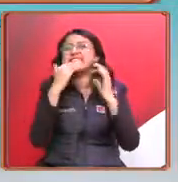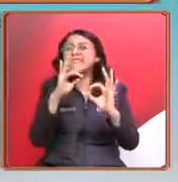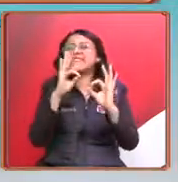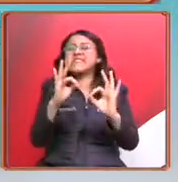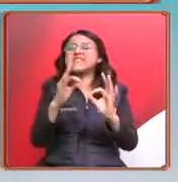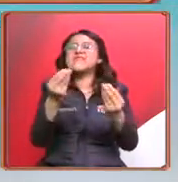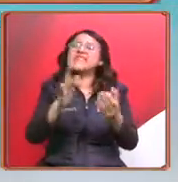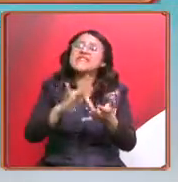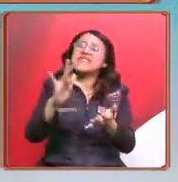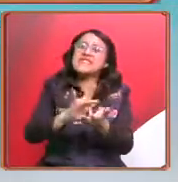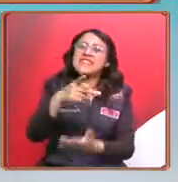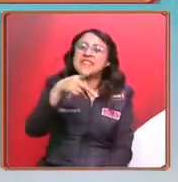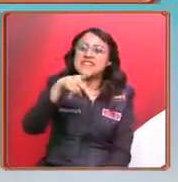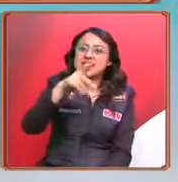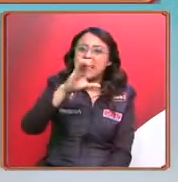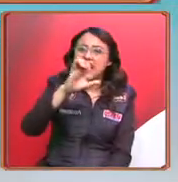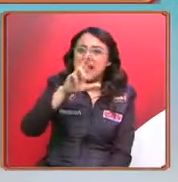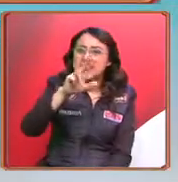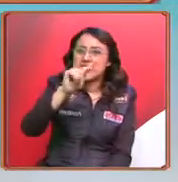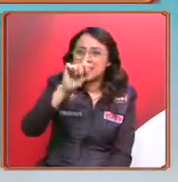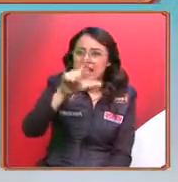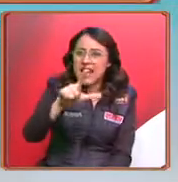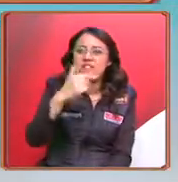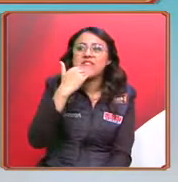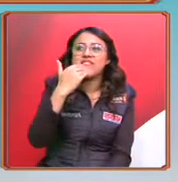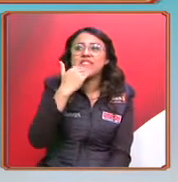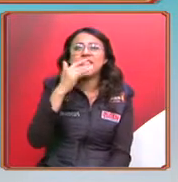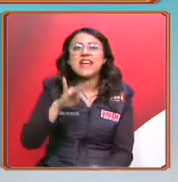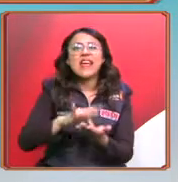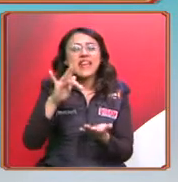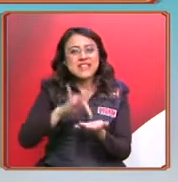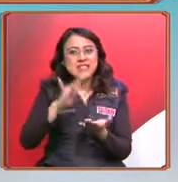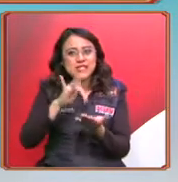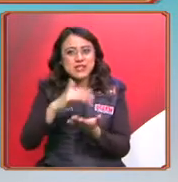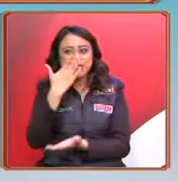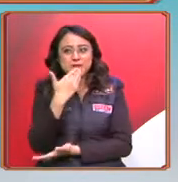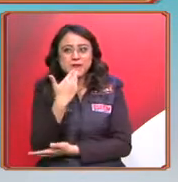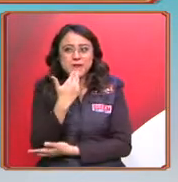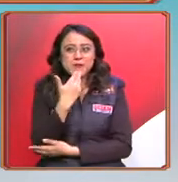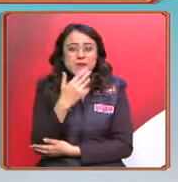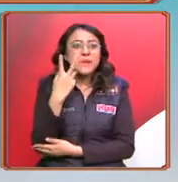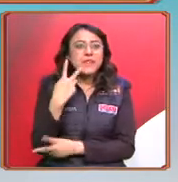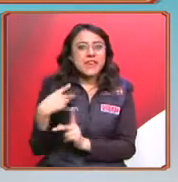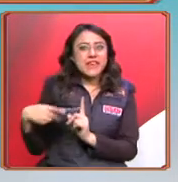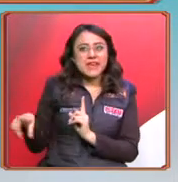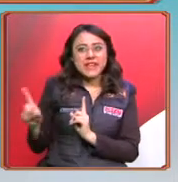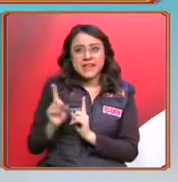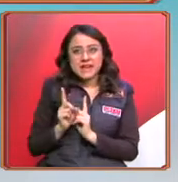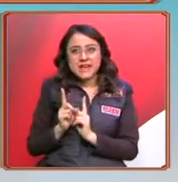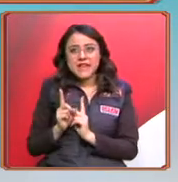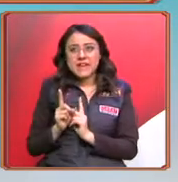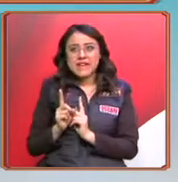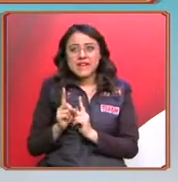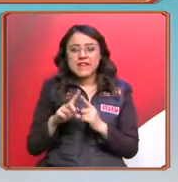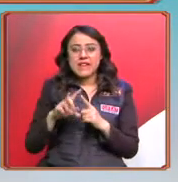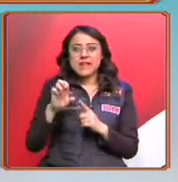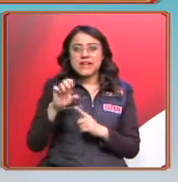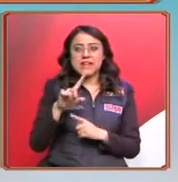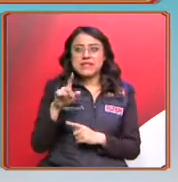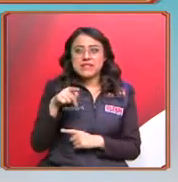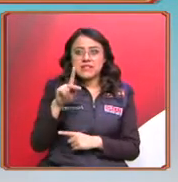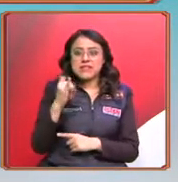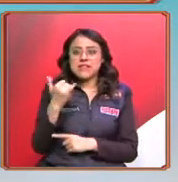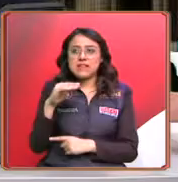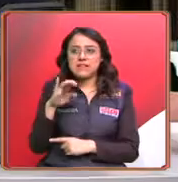aquí estamos con Cristal, qué padre. Mil gracias. Pues aquí disfrutando de la presencia de Skinny